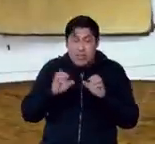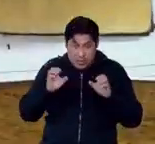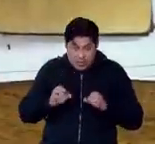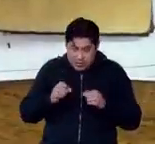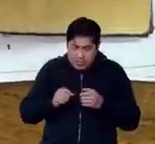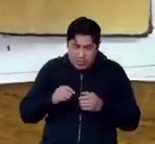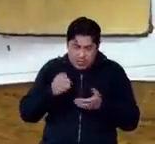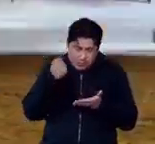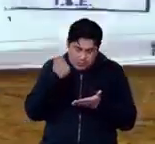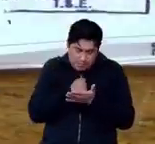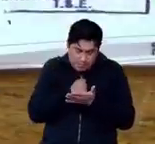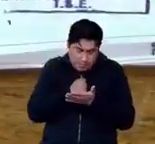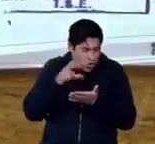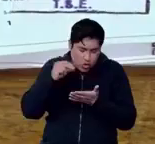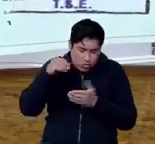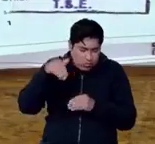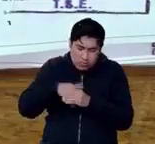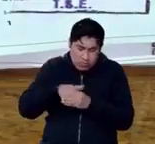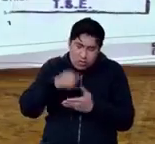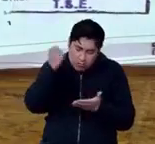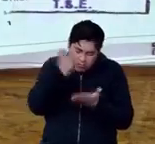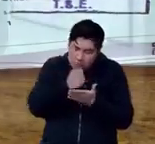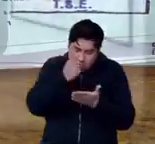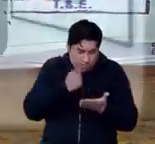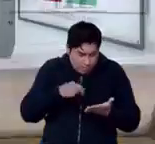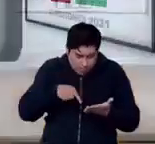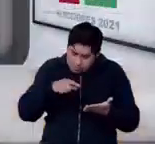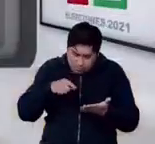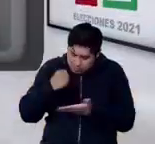no votaron deben llevar el sello de no votó.